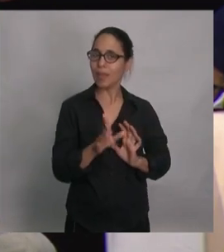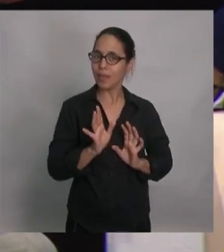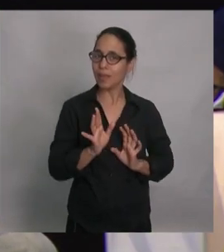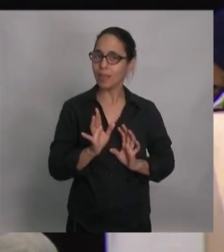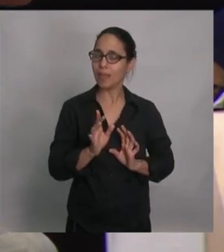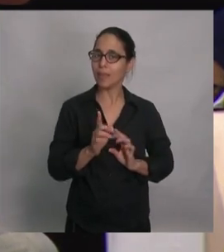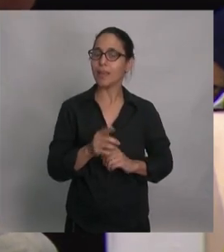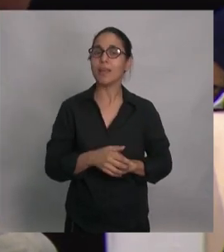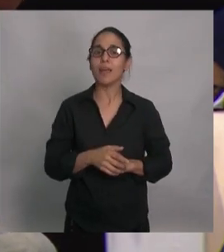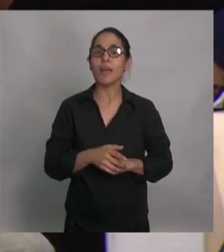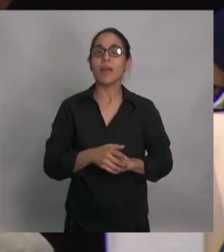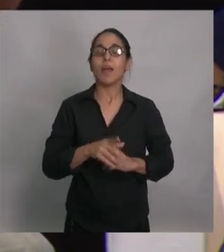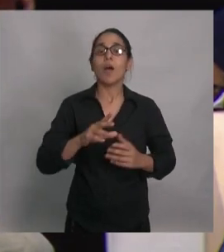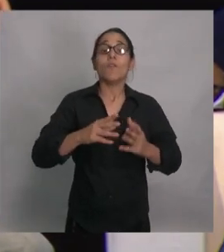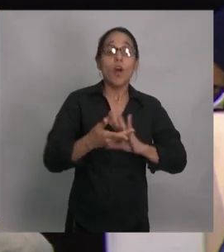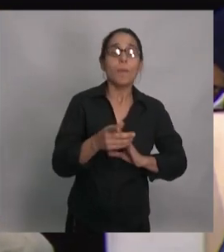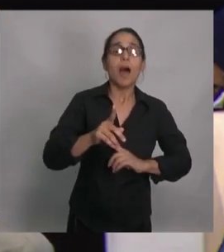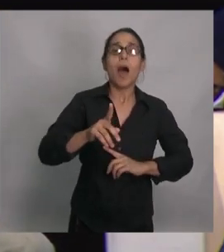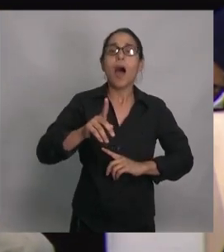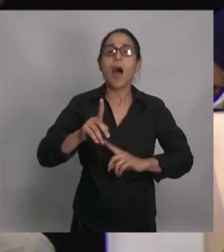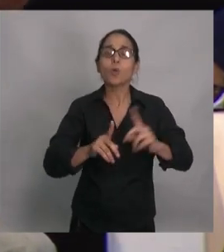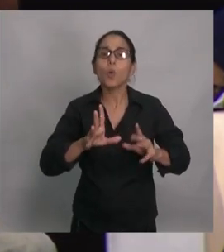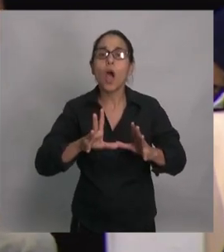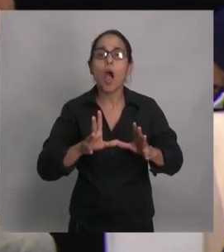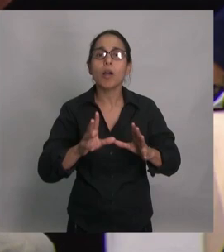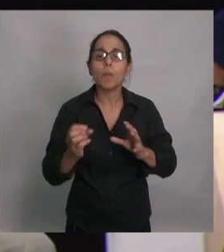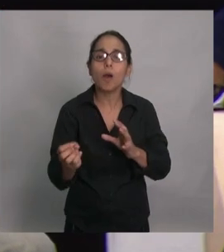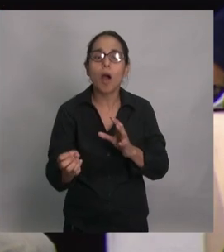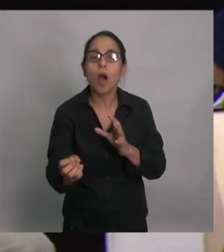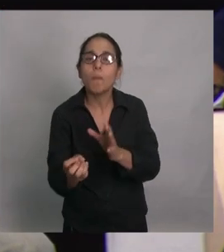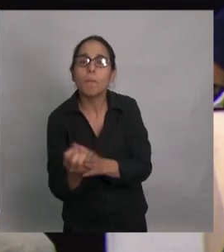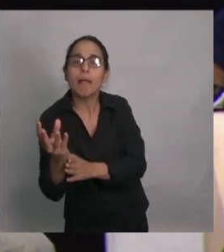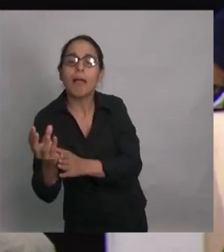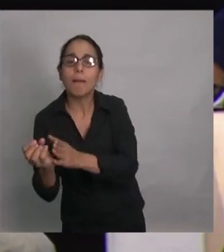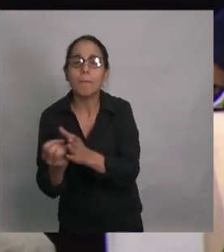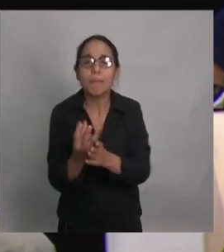algunos incipientes brotes de justicia social que habían en América Latina.